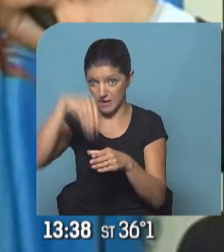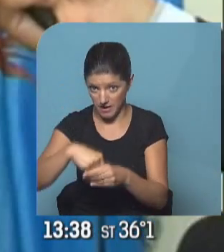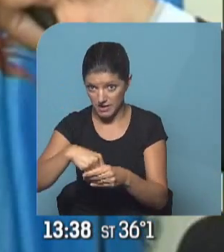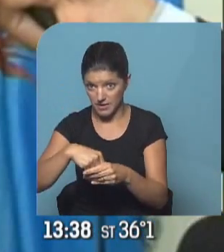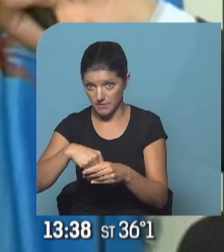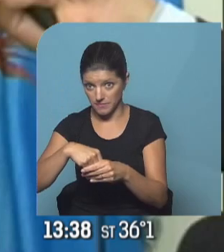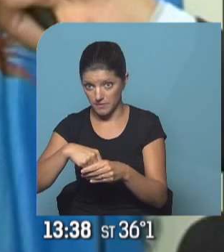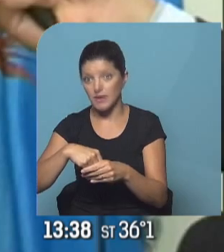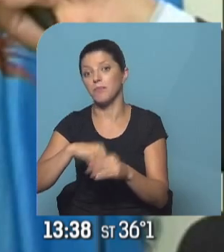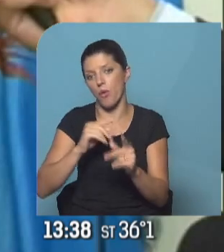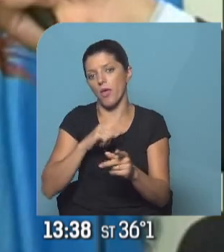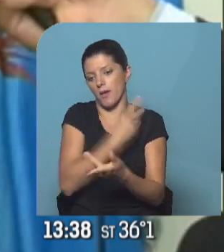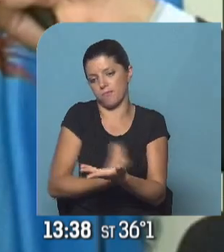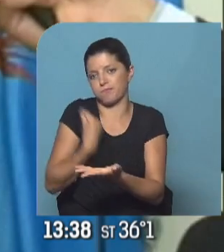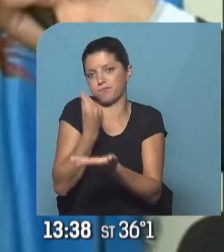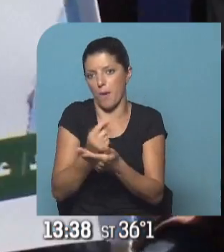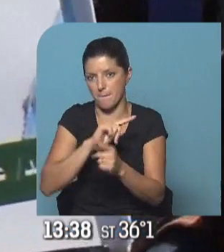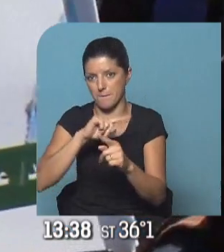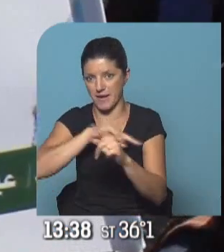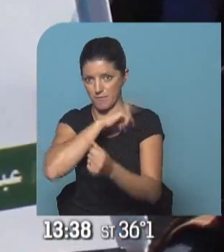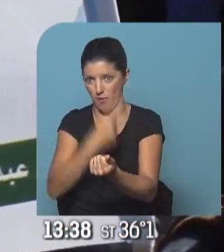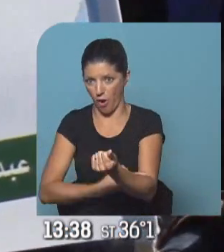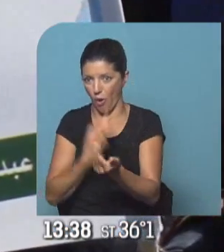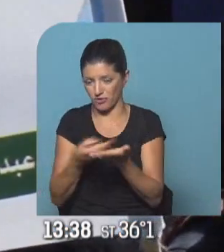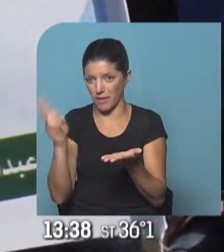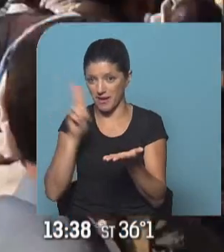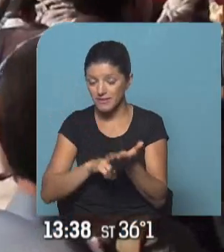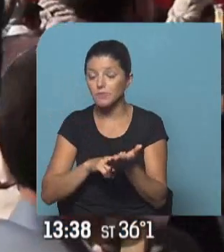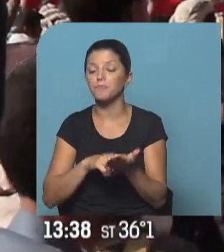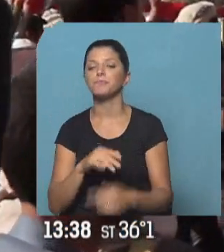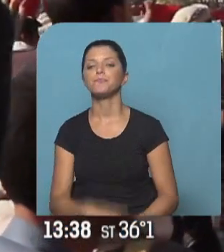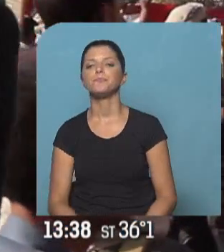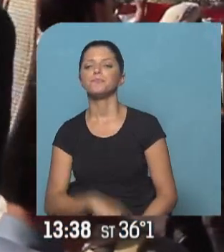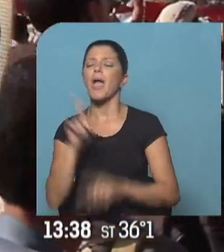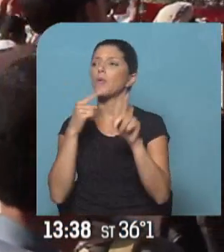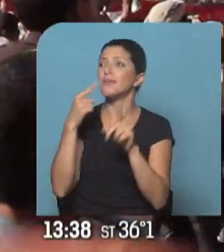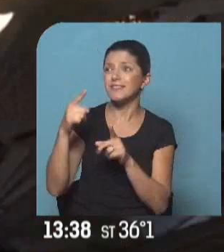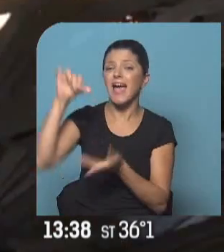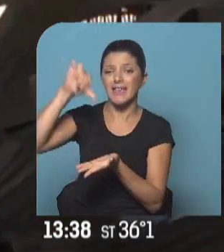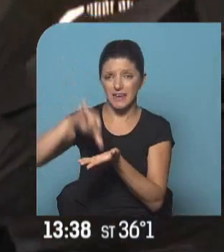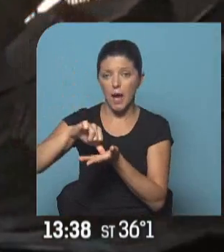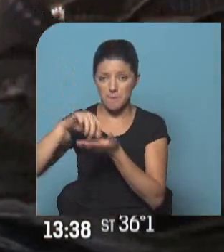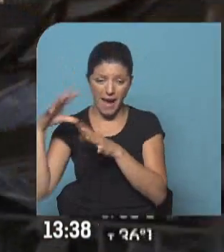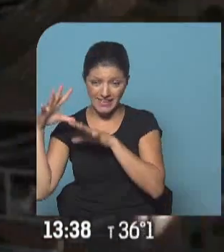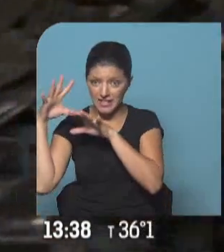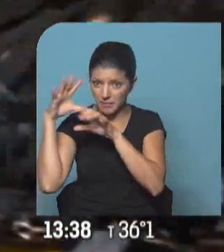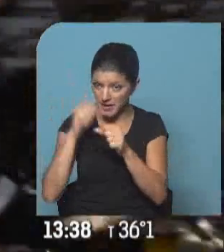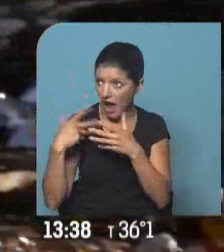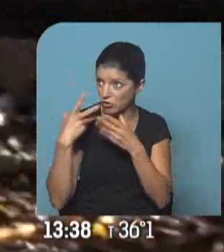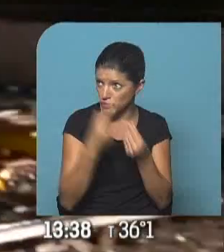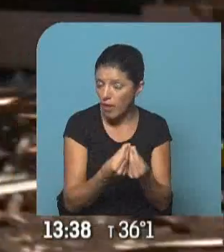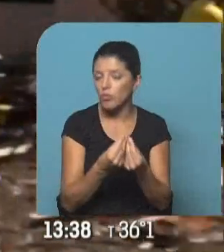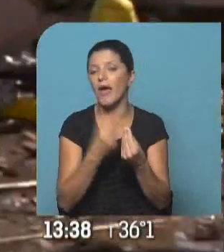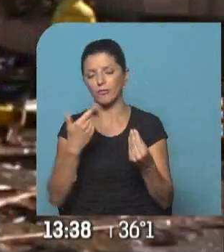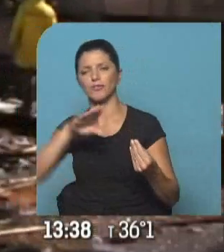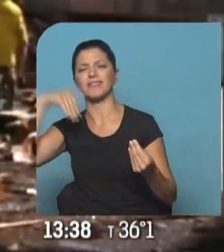eventualmente volver al poder. Con la justificación de una intervención iraní en favor de los hutis, Arabia Saudita junto a otros